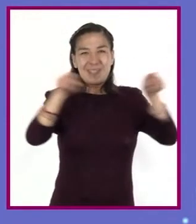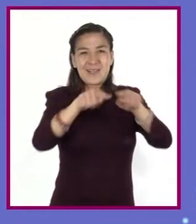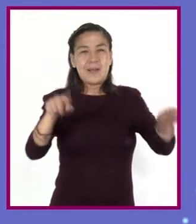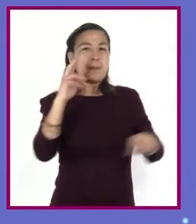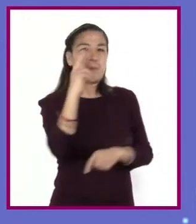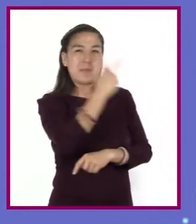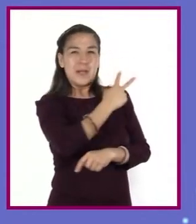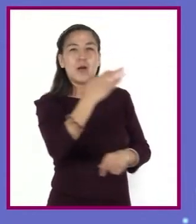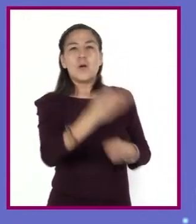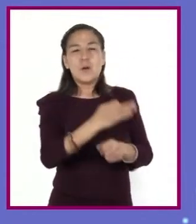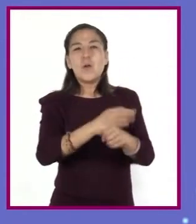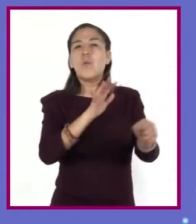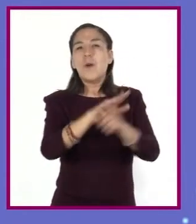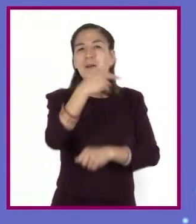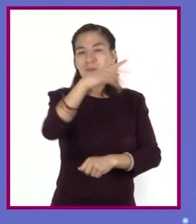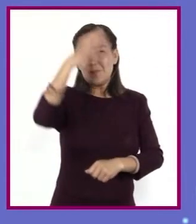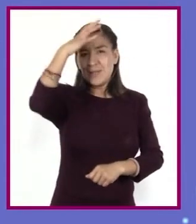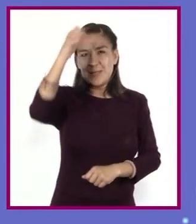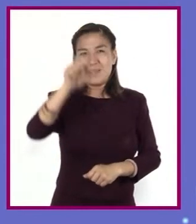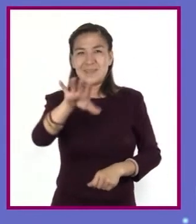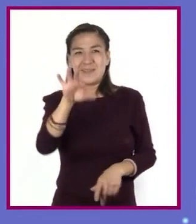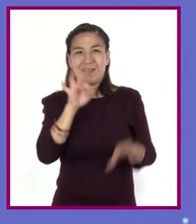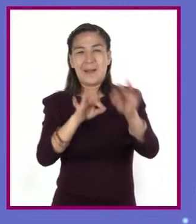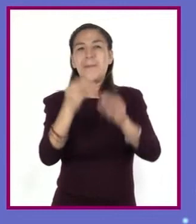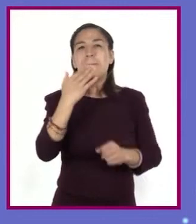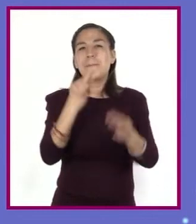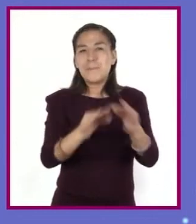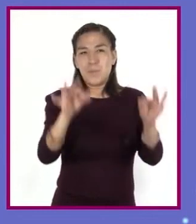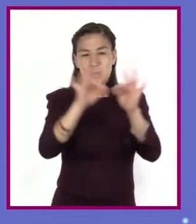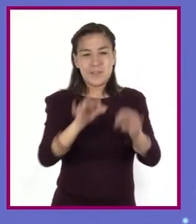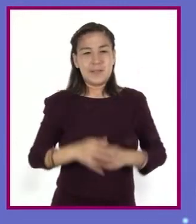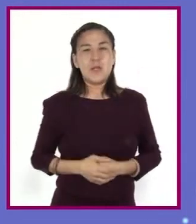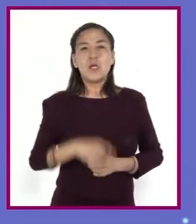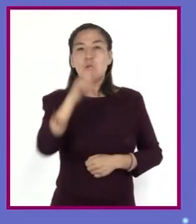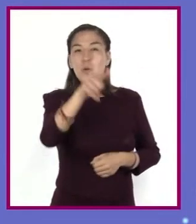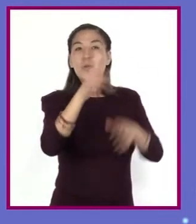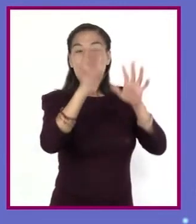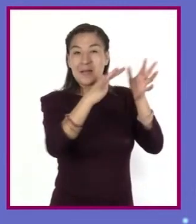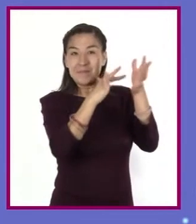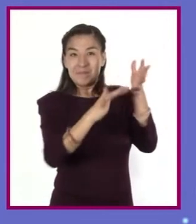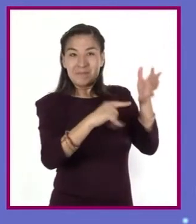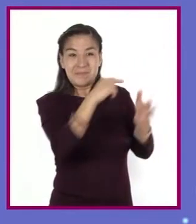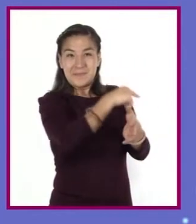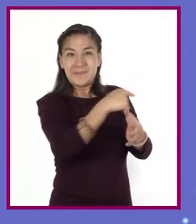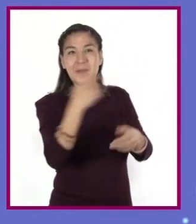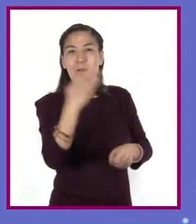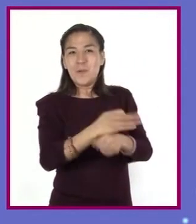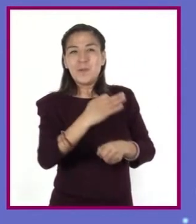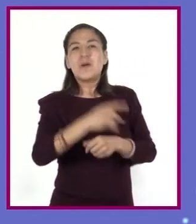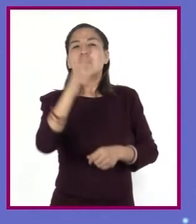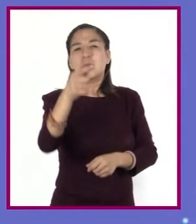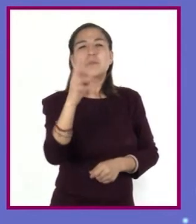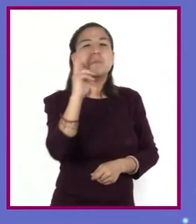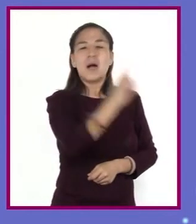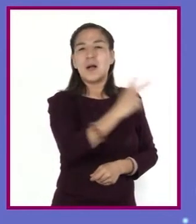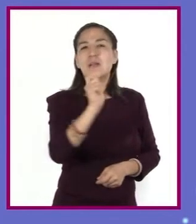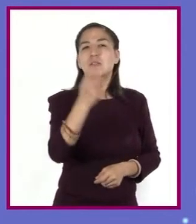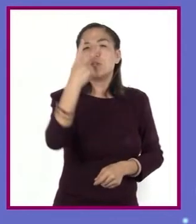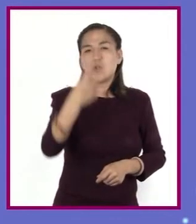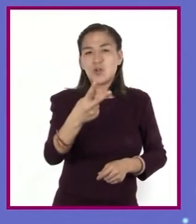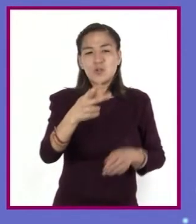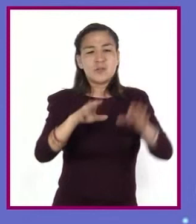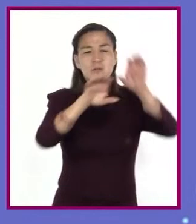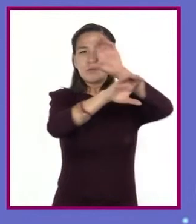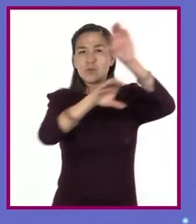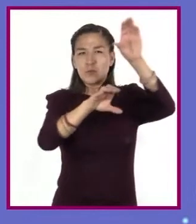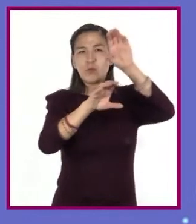algunos aspectos clave. Estoy seguro de que al observar y leer los subrayados, los dos textos podrán identificar